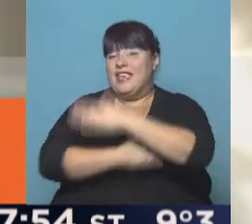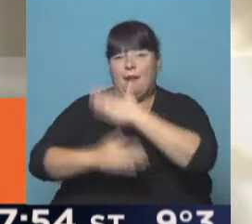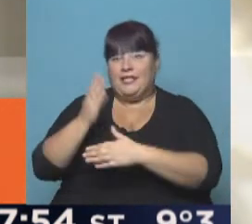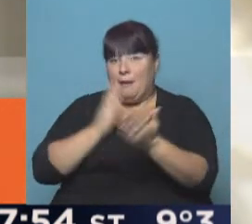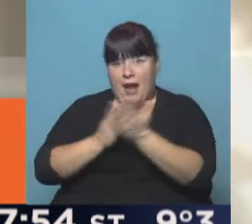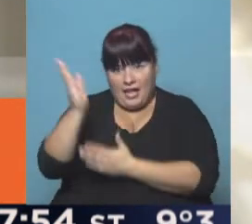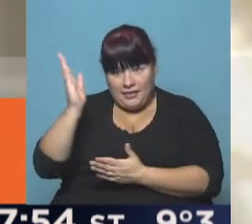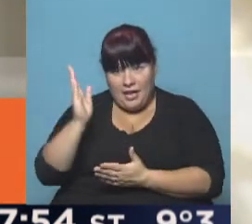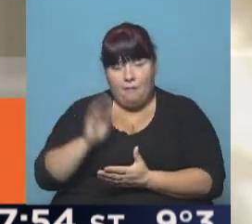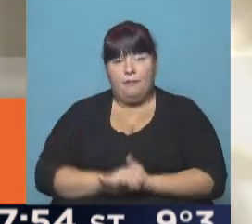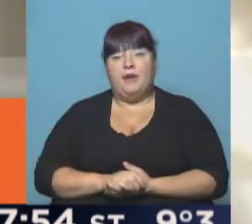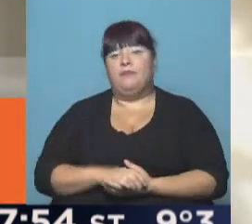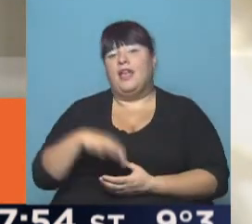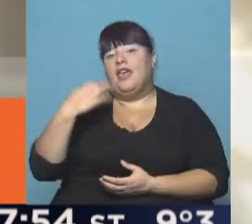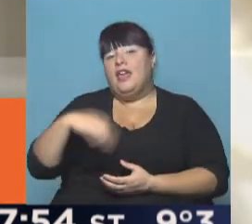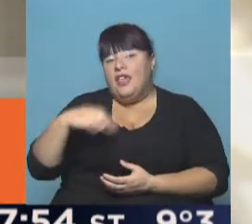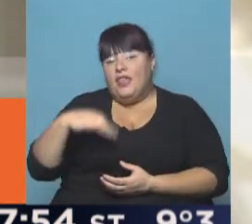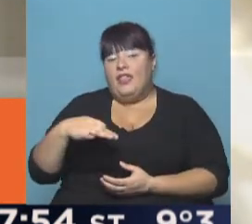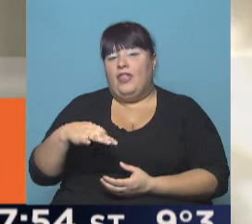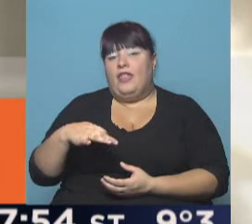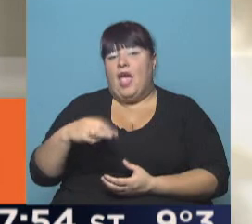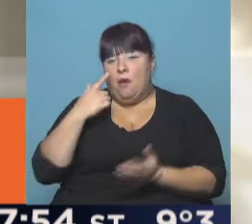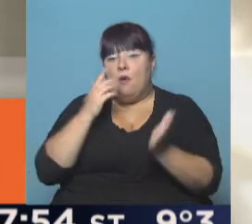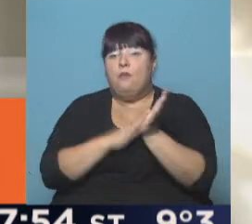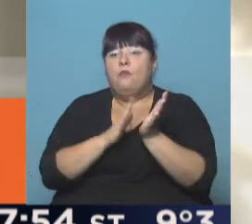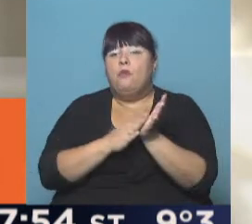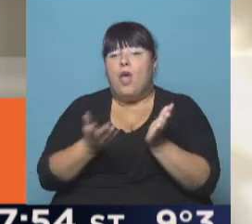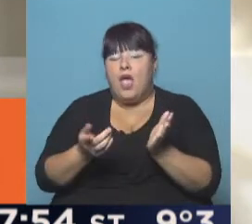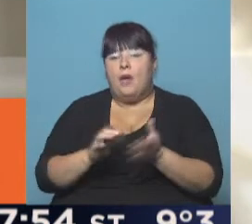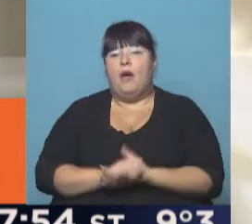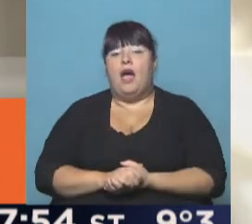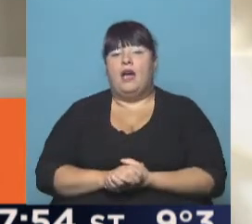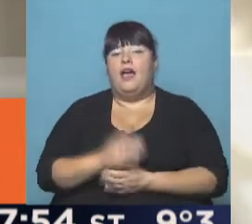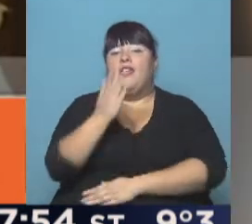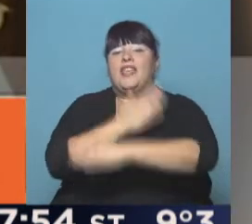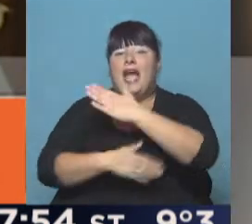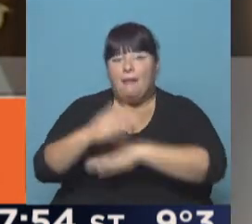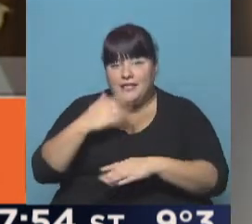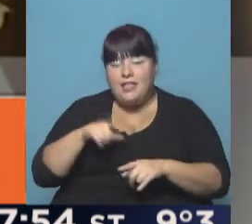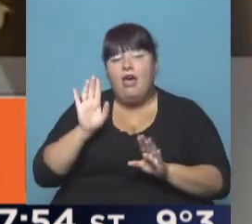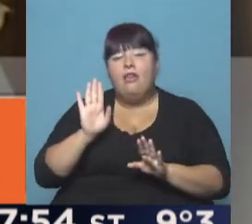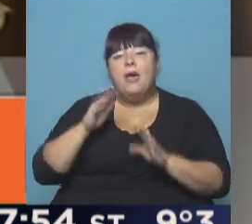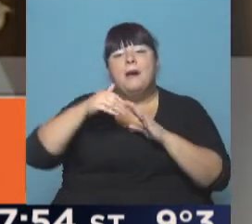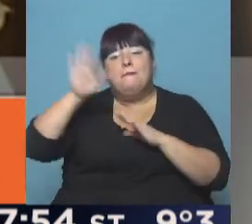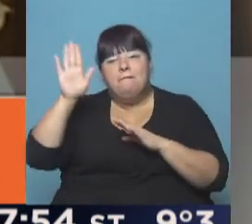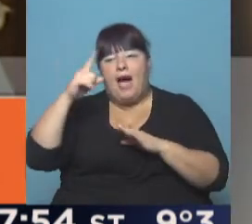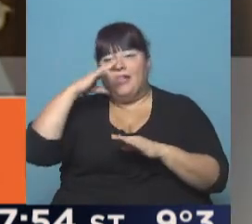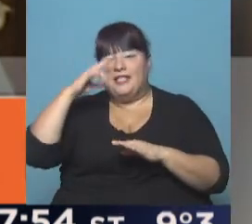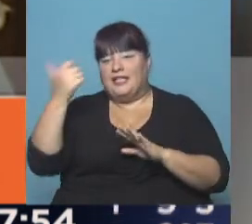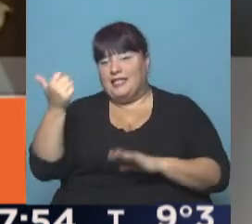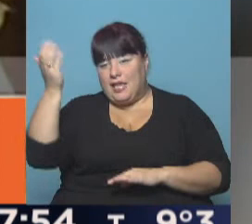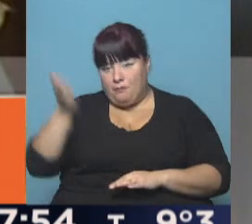permanente debe de mostrarse una incapacidad mayor al